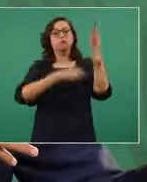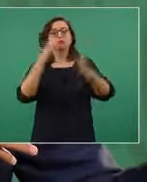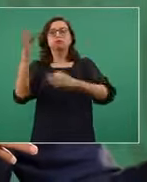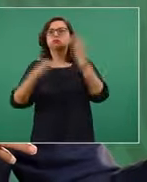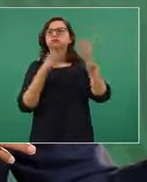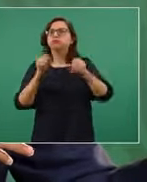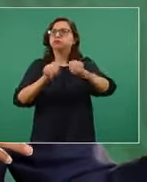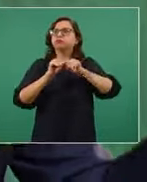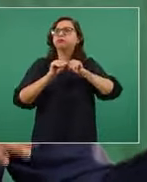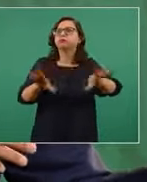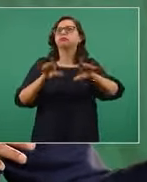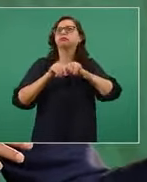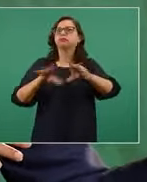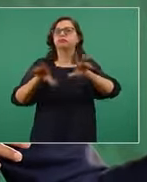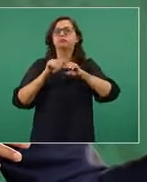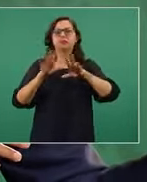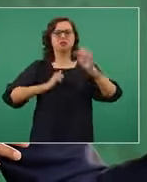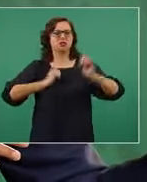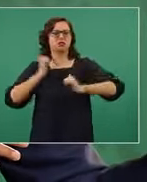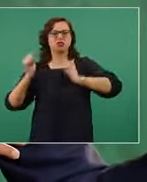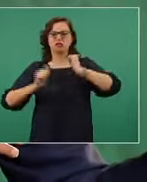mucho en Cajeme,